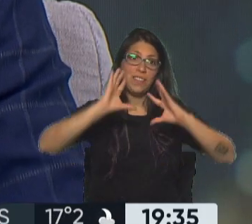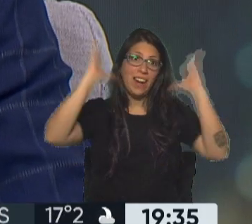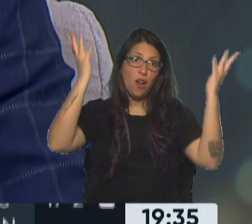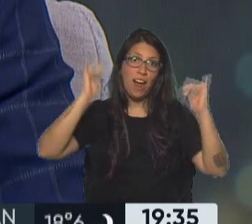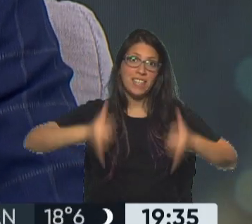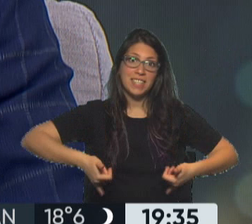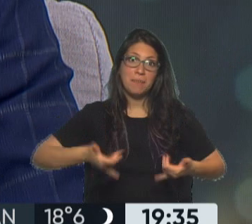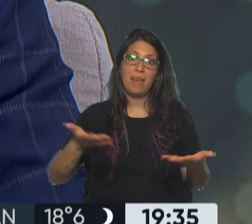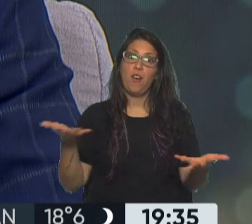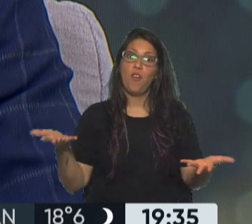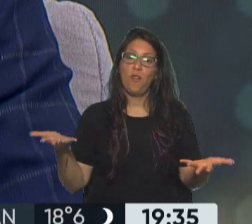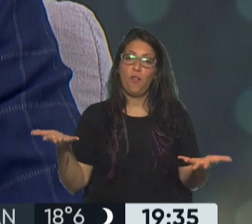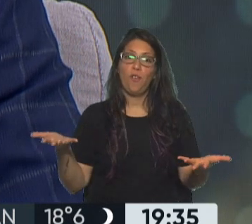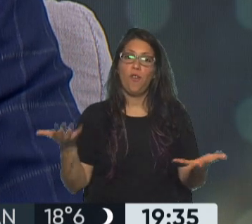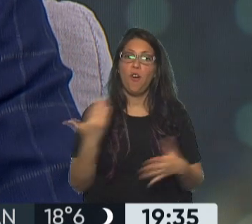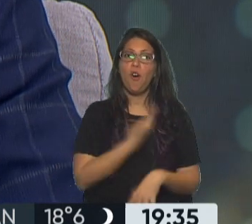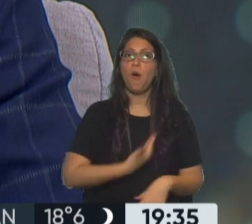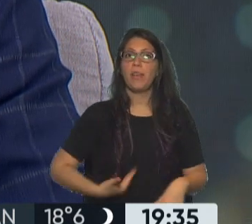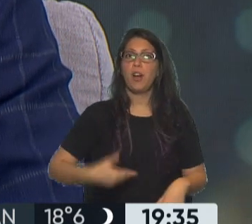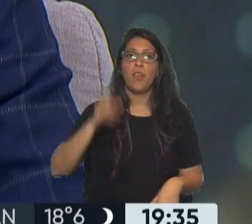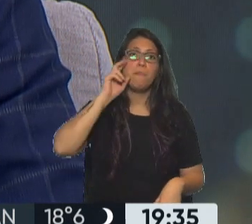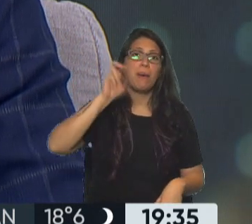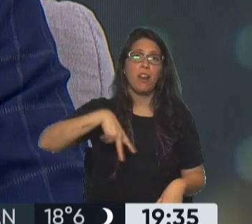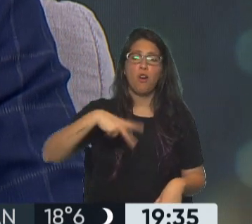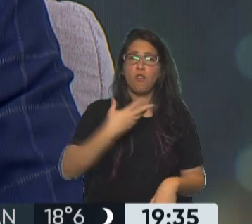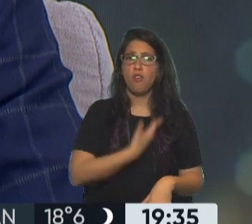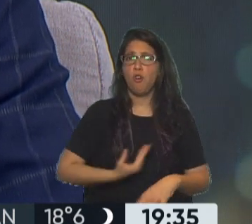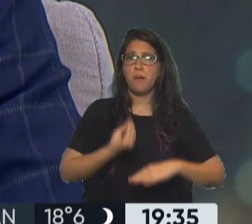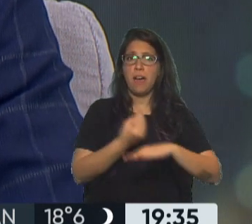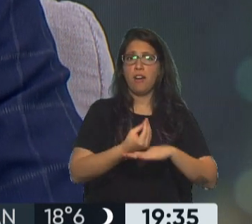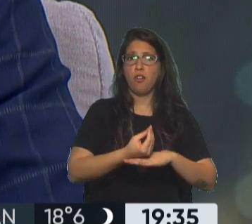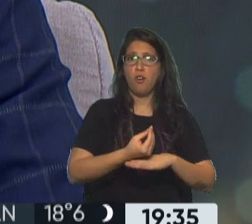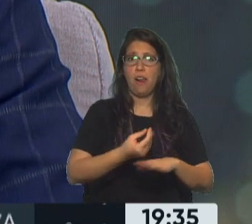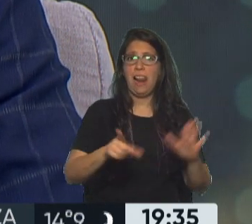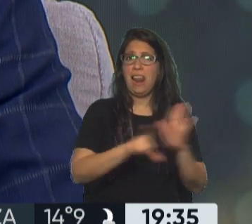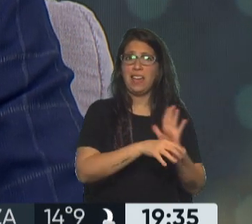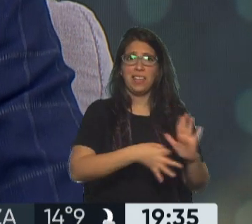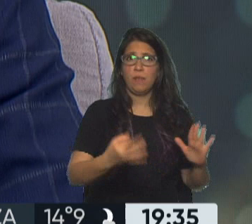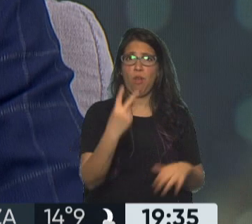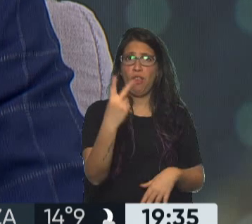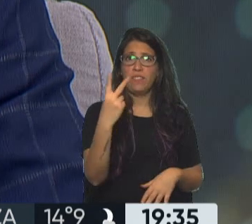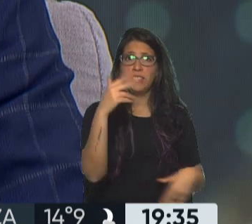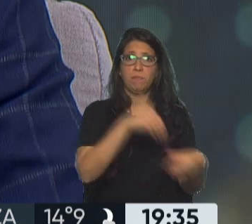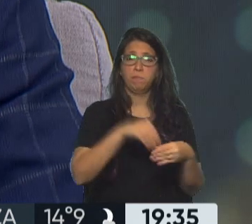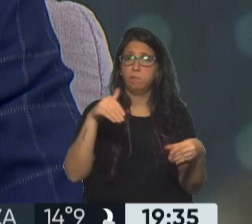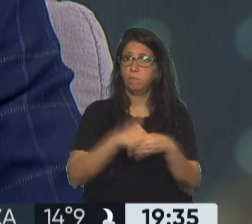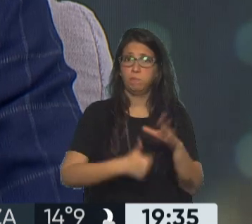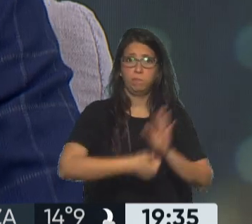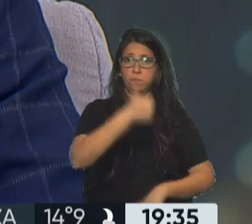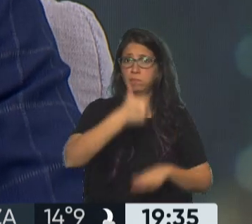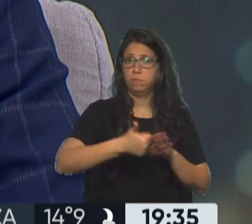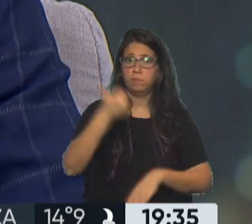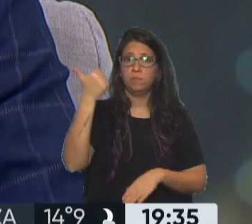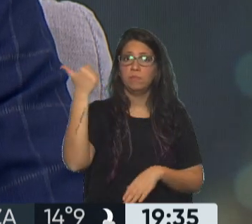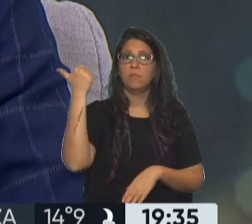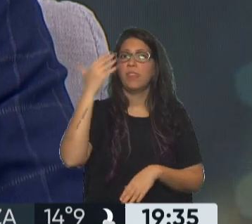pero el gobierno de Perón, un gobierno legítimo, que había sido 2 veces electo, y después la